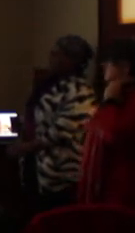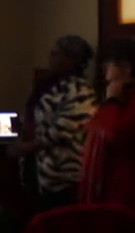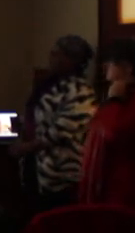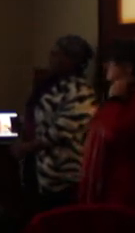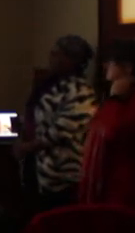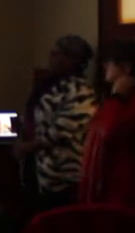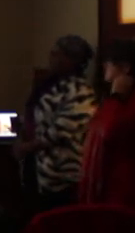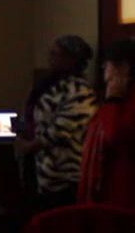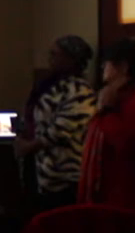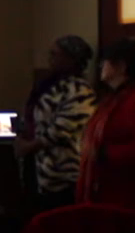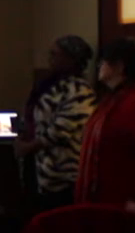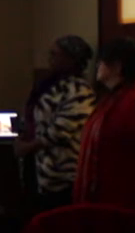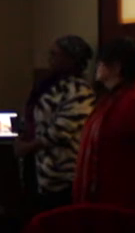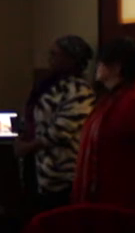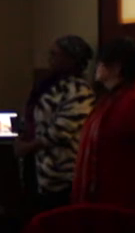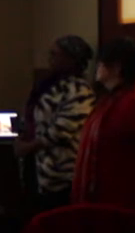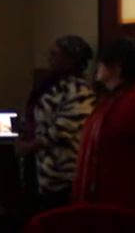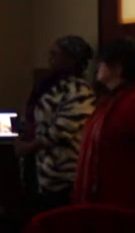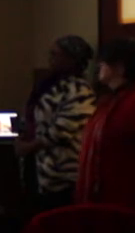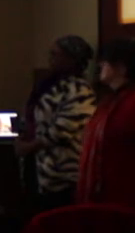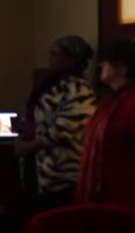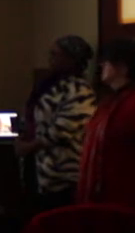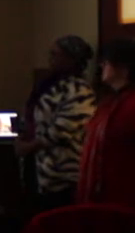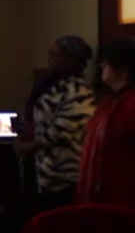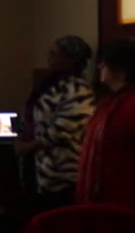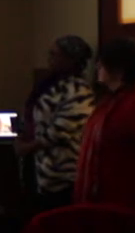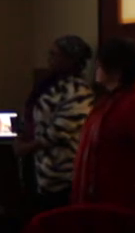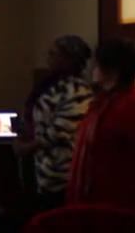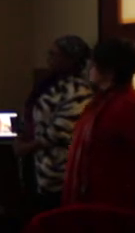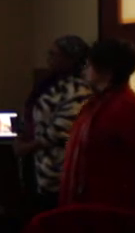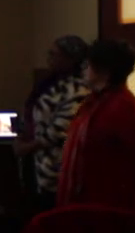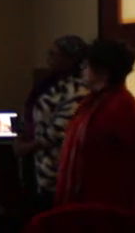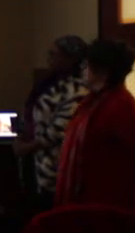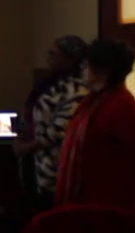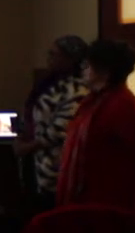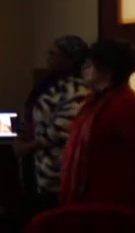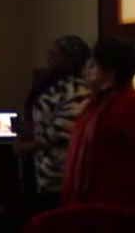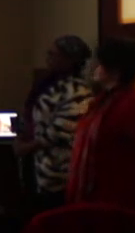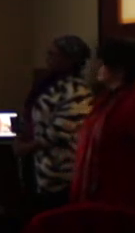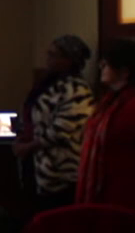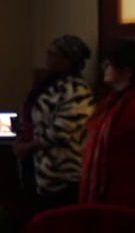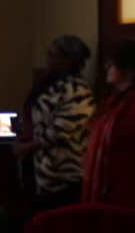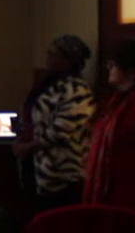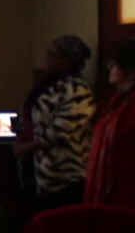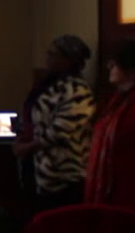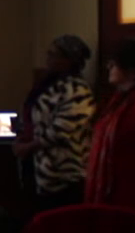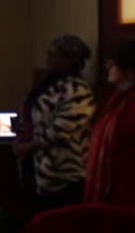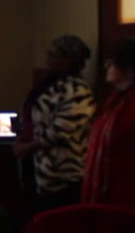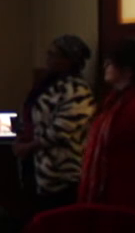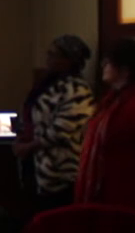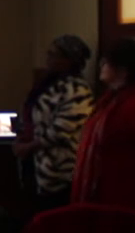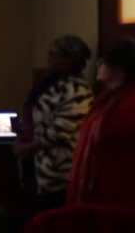burgueses. Ahora soy, solo hoy tenemos y creamos. Nada nos